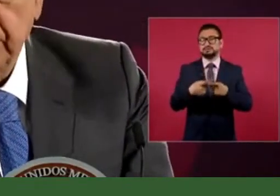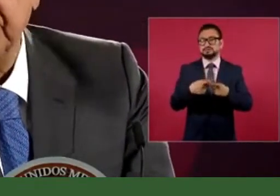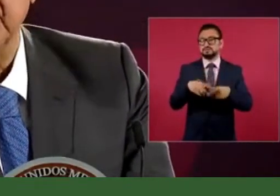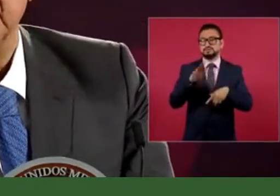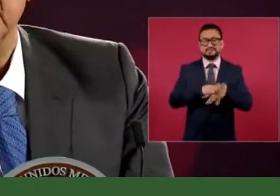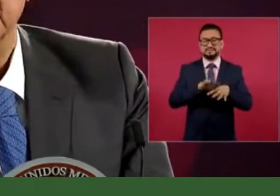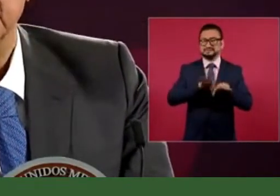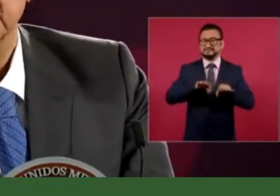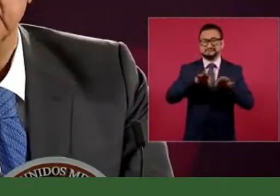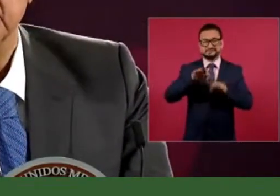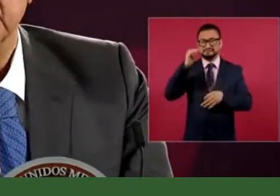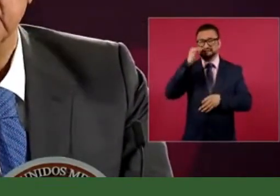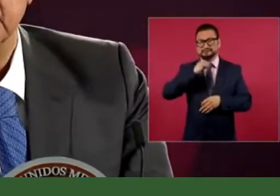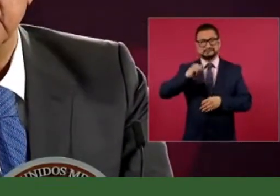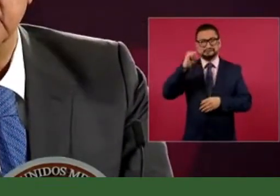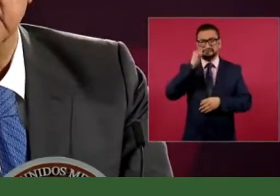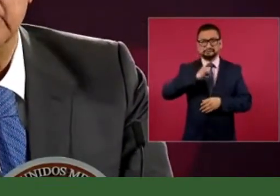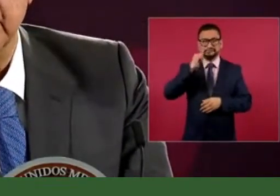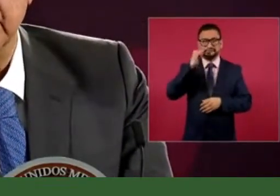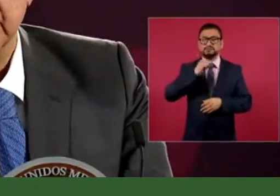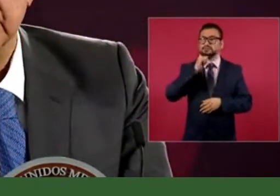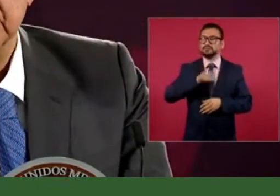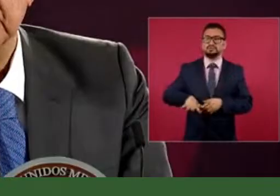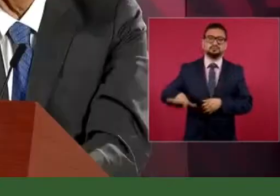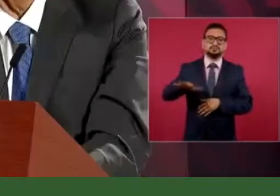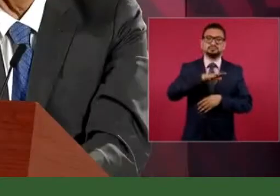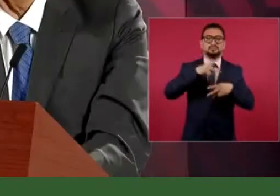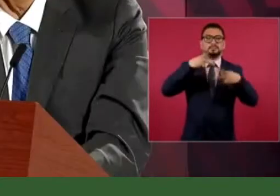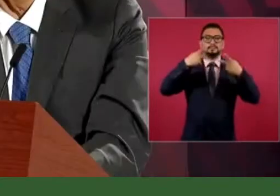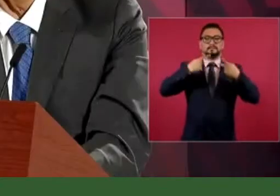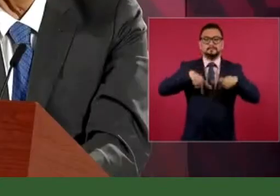siempre es el pueblo,